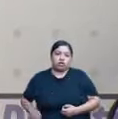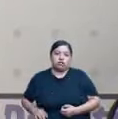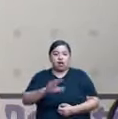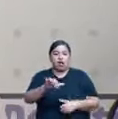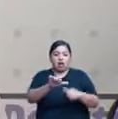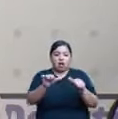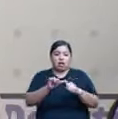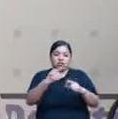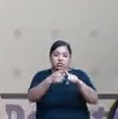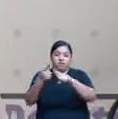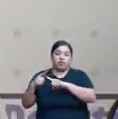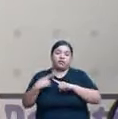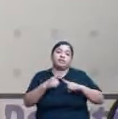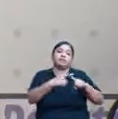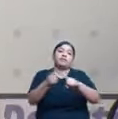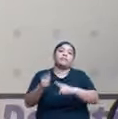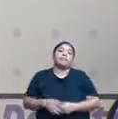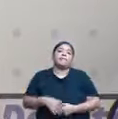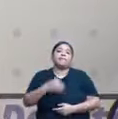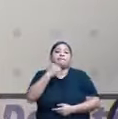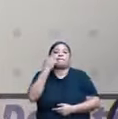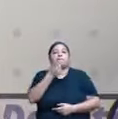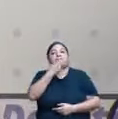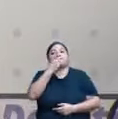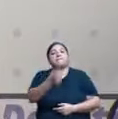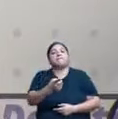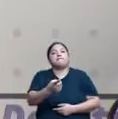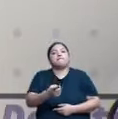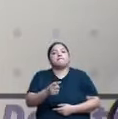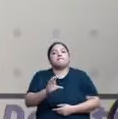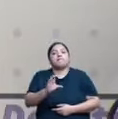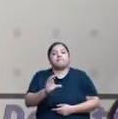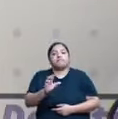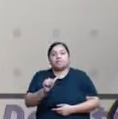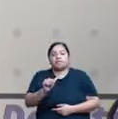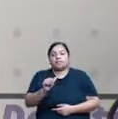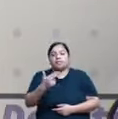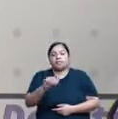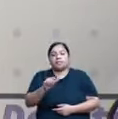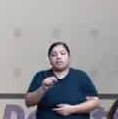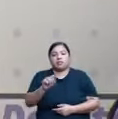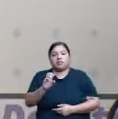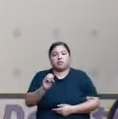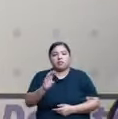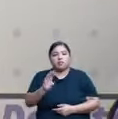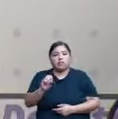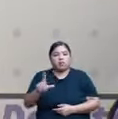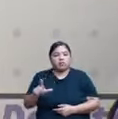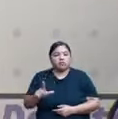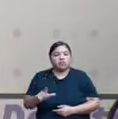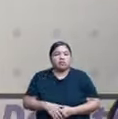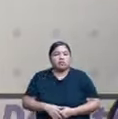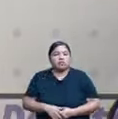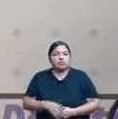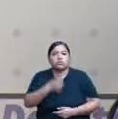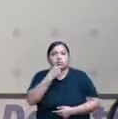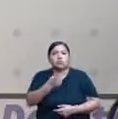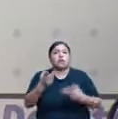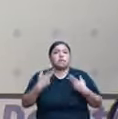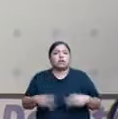áreas. Comentarles que el chatbot coordinado con la seguridad pública nos da a través de una